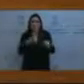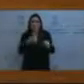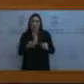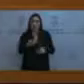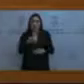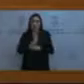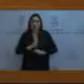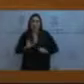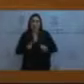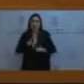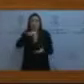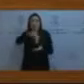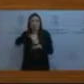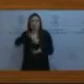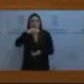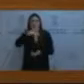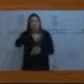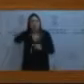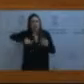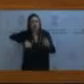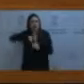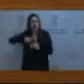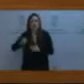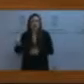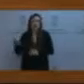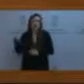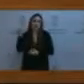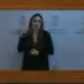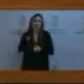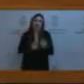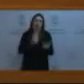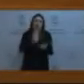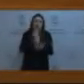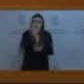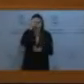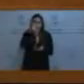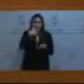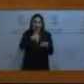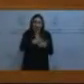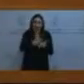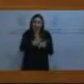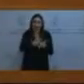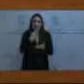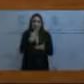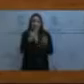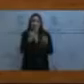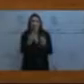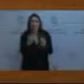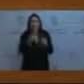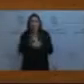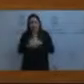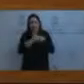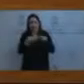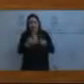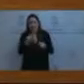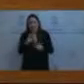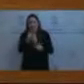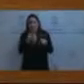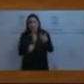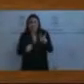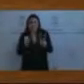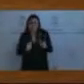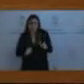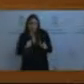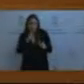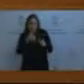Cámara, también todos los años reiterando en las memorias la falta de medios materiales y personales para poder resolver